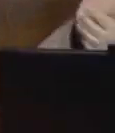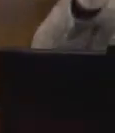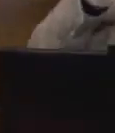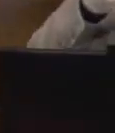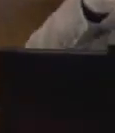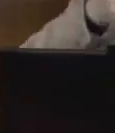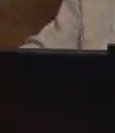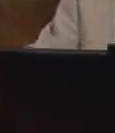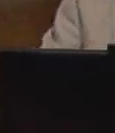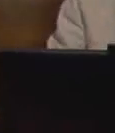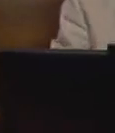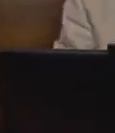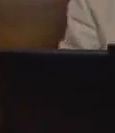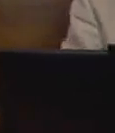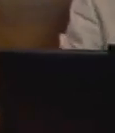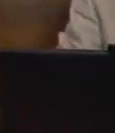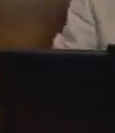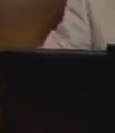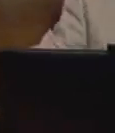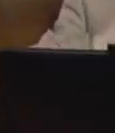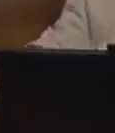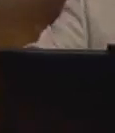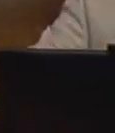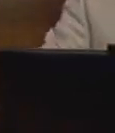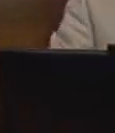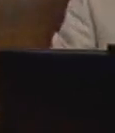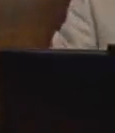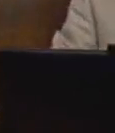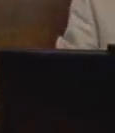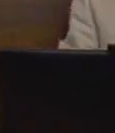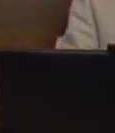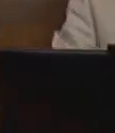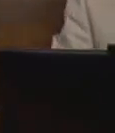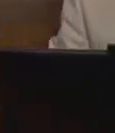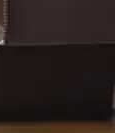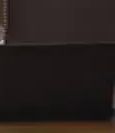Muchas gracias, diputado Vlado Mirosevic. A continuación, tiene la